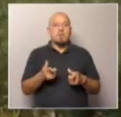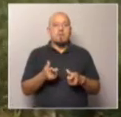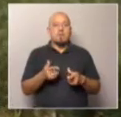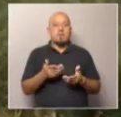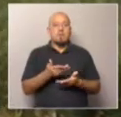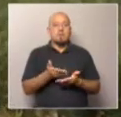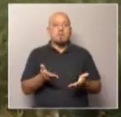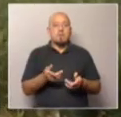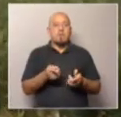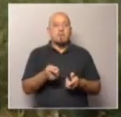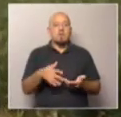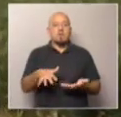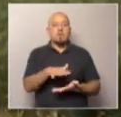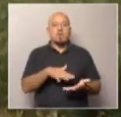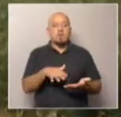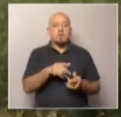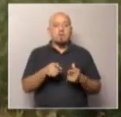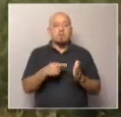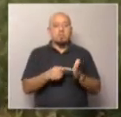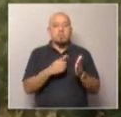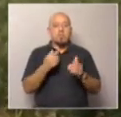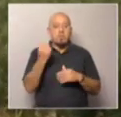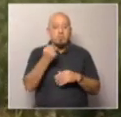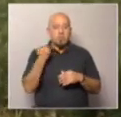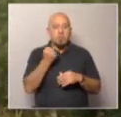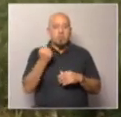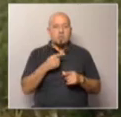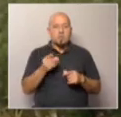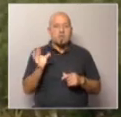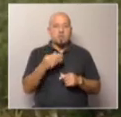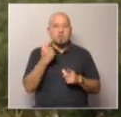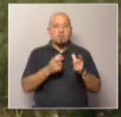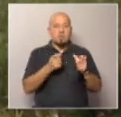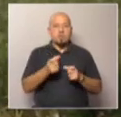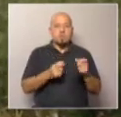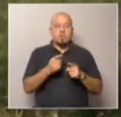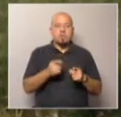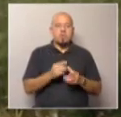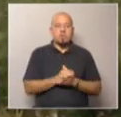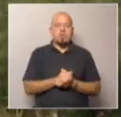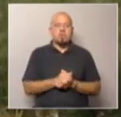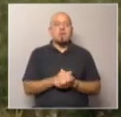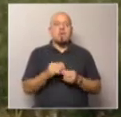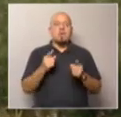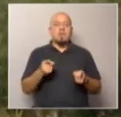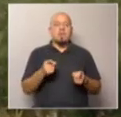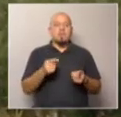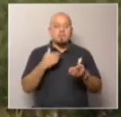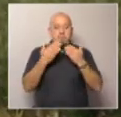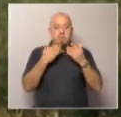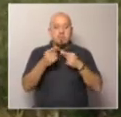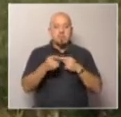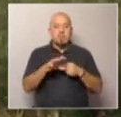acondicionar todo ese espacio, porque es un punto muy importante de unión para todos los vecinos de Unidad Casavalle. Justamente hablamos con